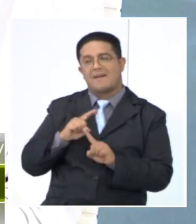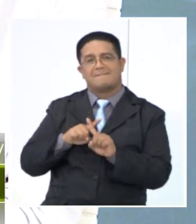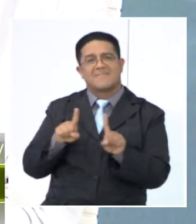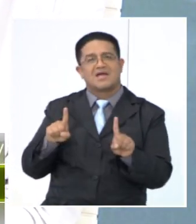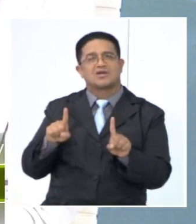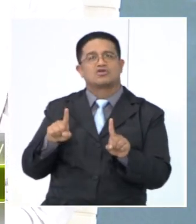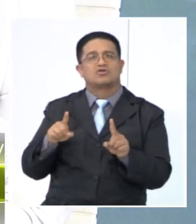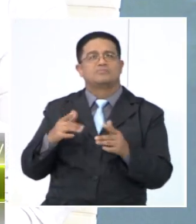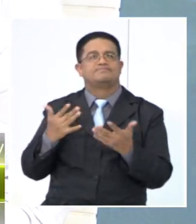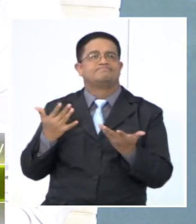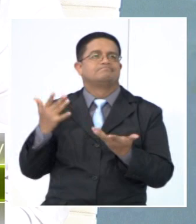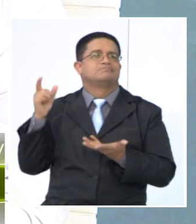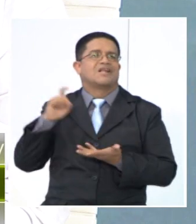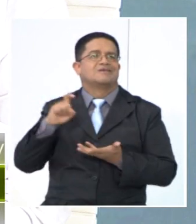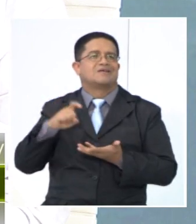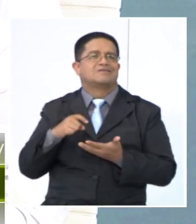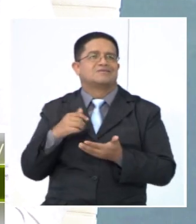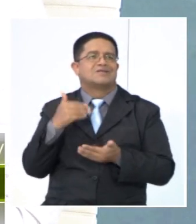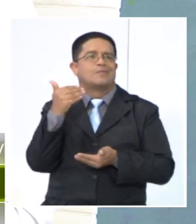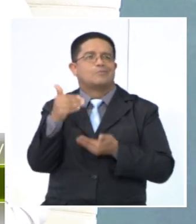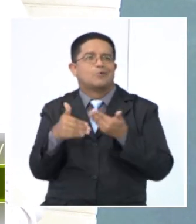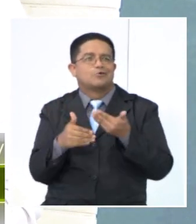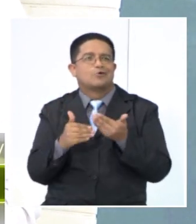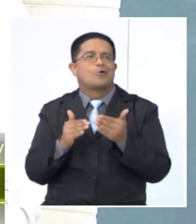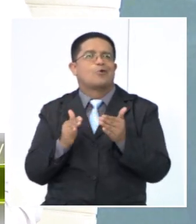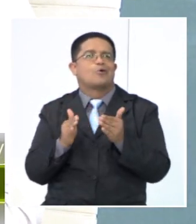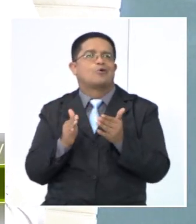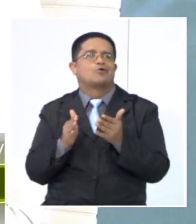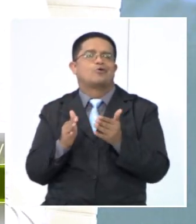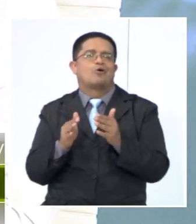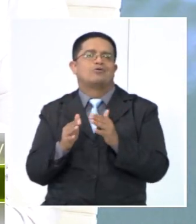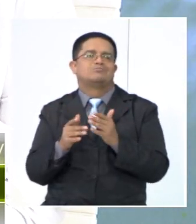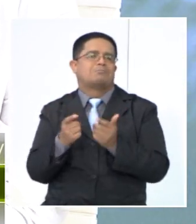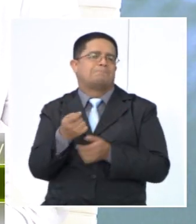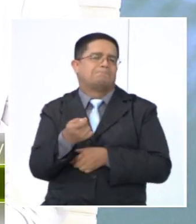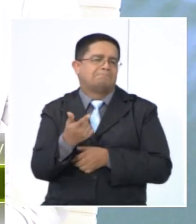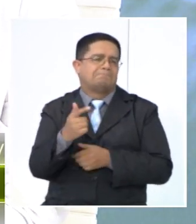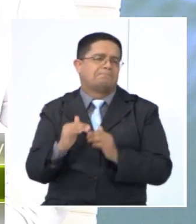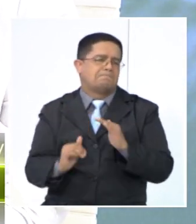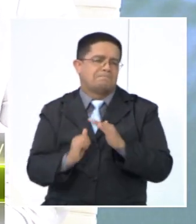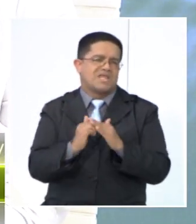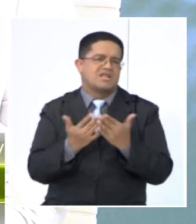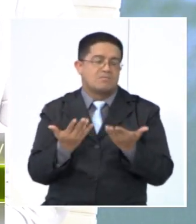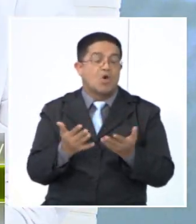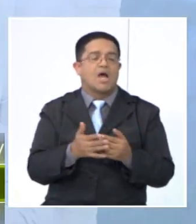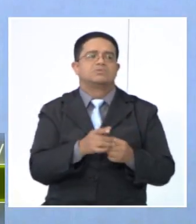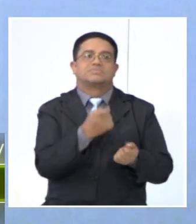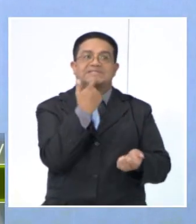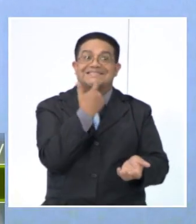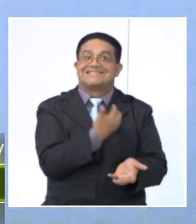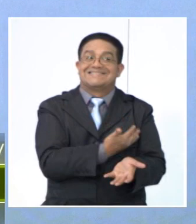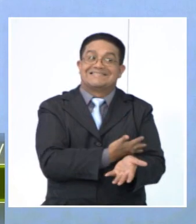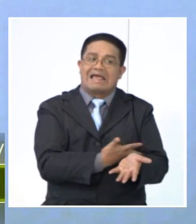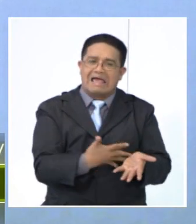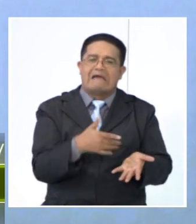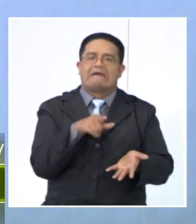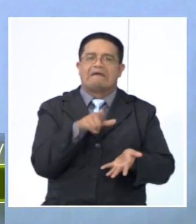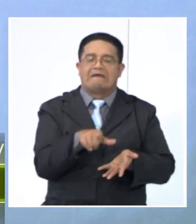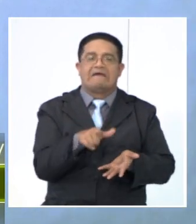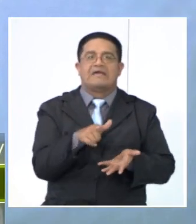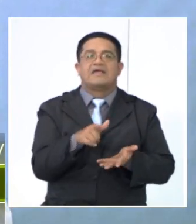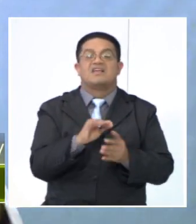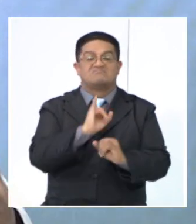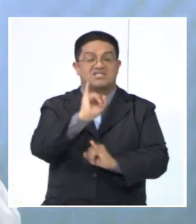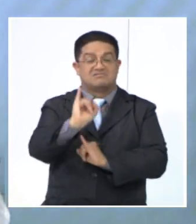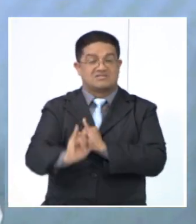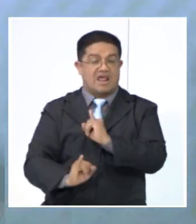protocolo mínimo o máximo de colocación de ozono a través de la sangre? Si es por la sangre, el protocolo que